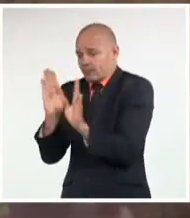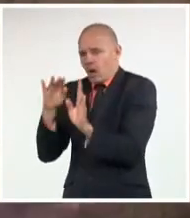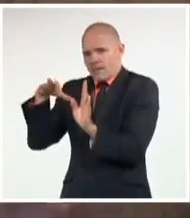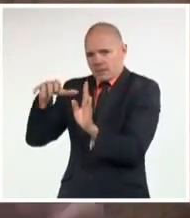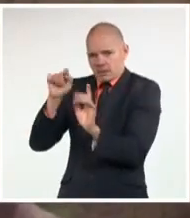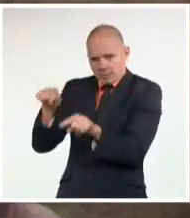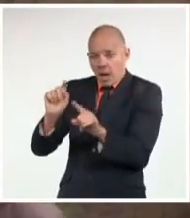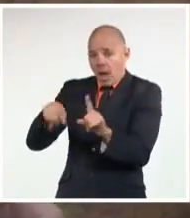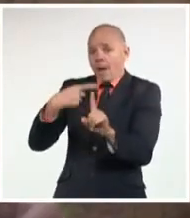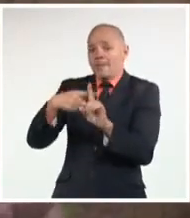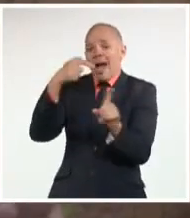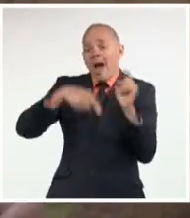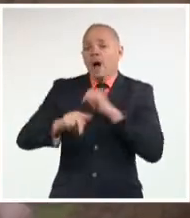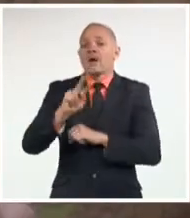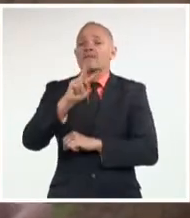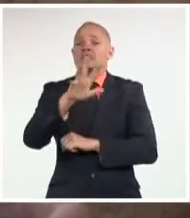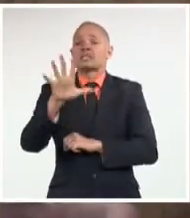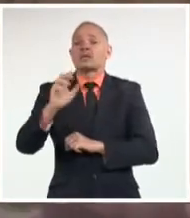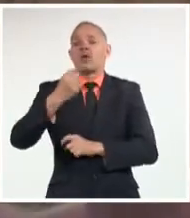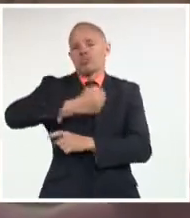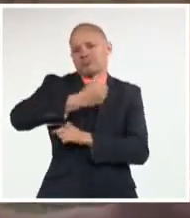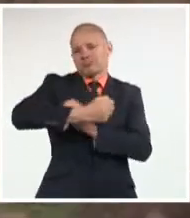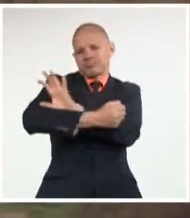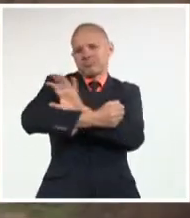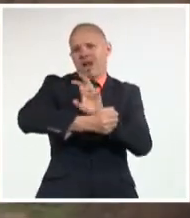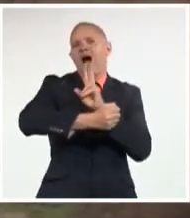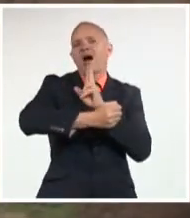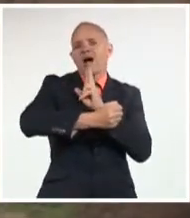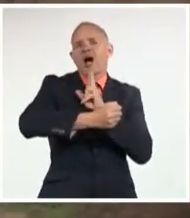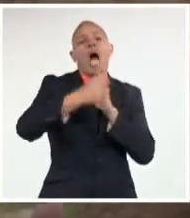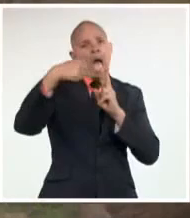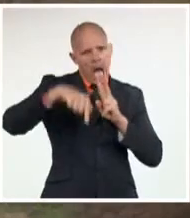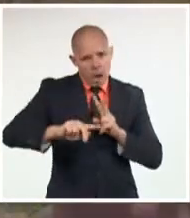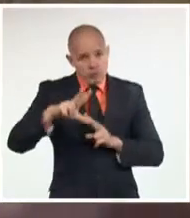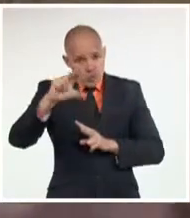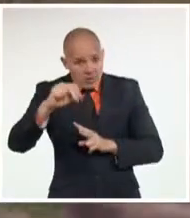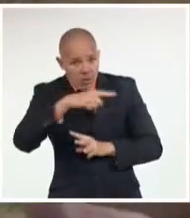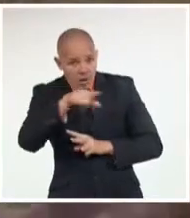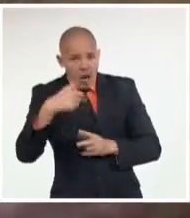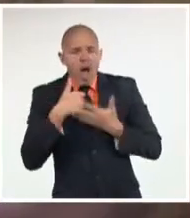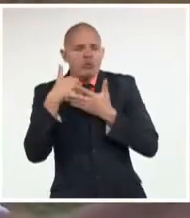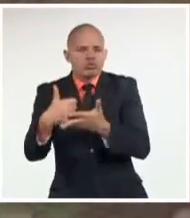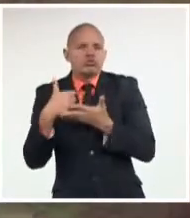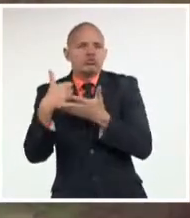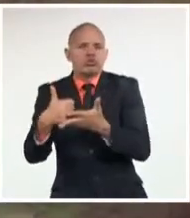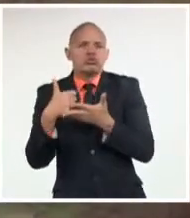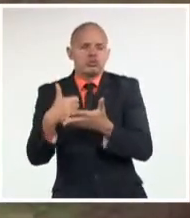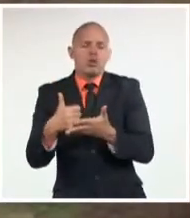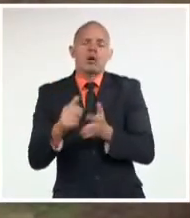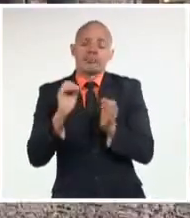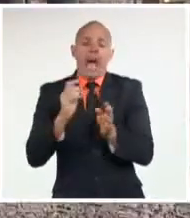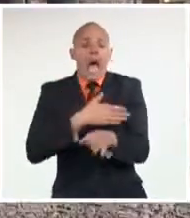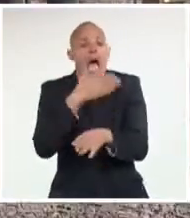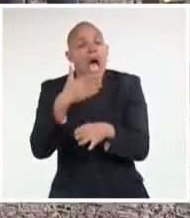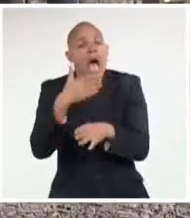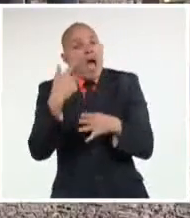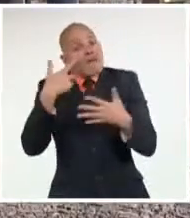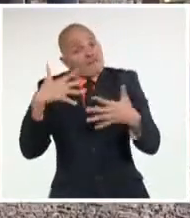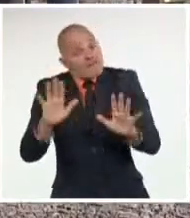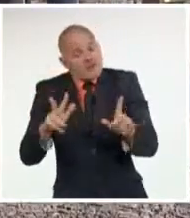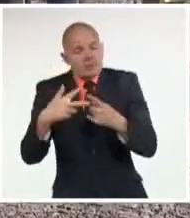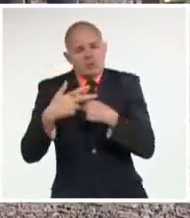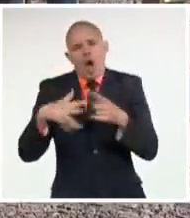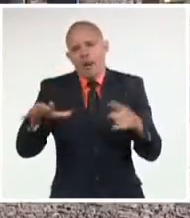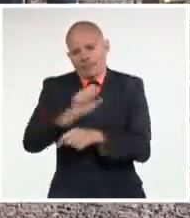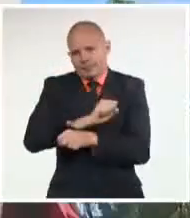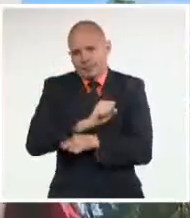25 pipas de apoyo nuevas con capacidad, hasta tanto nosotros logremos restablecer toda la fuente de abasto de Pinar del Río. Entre las